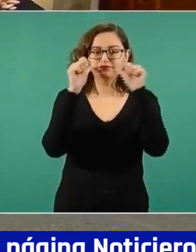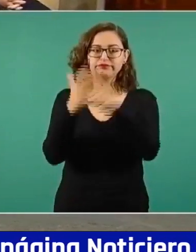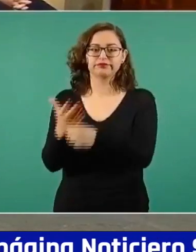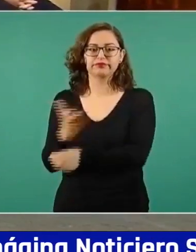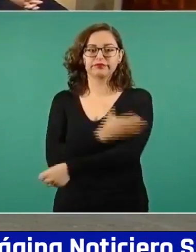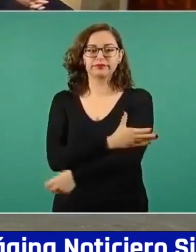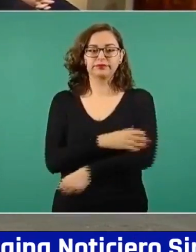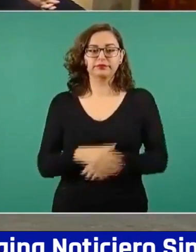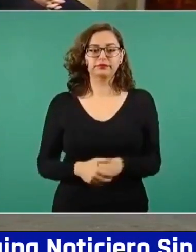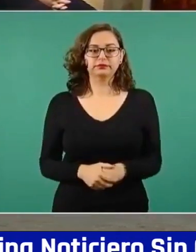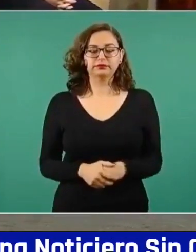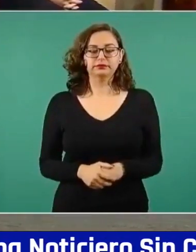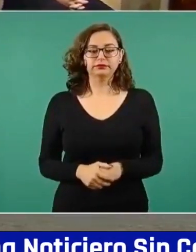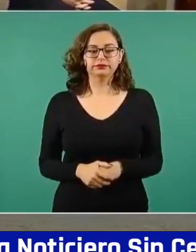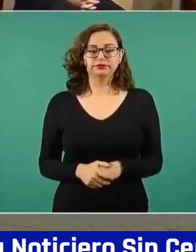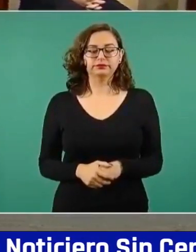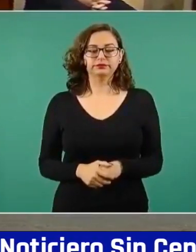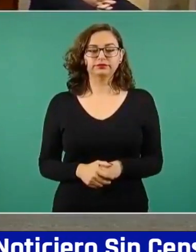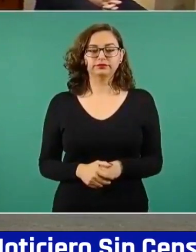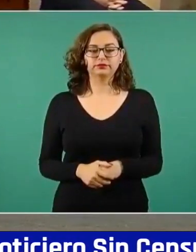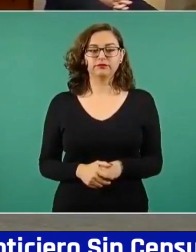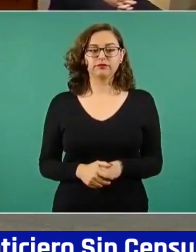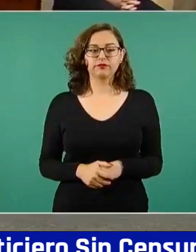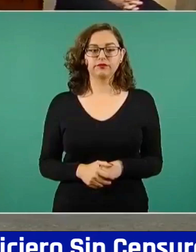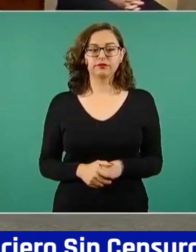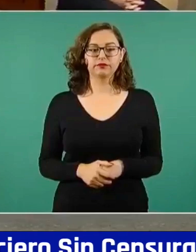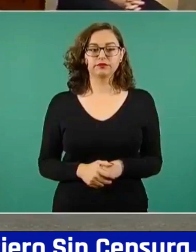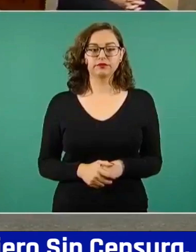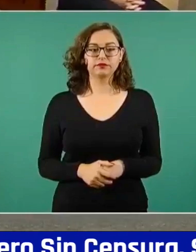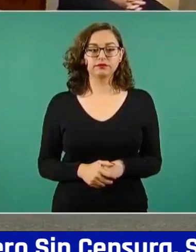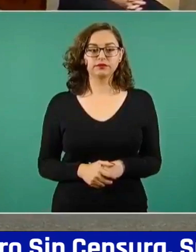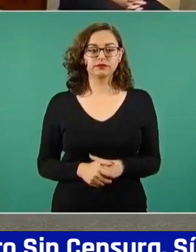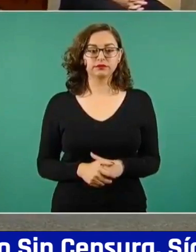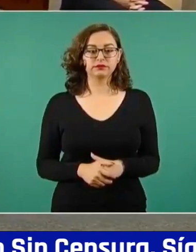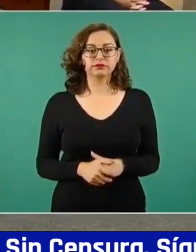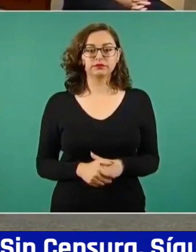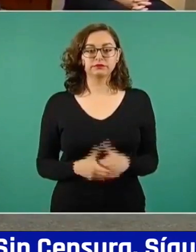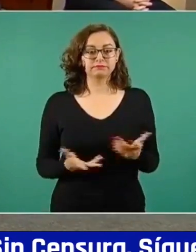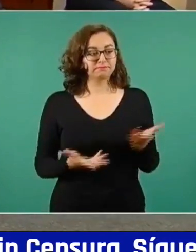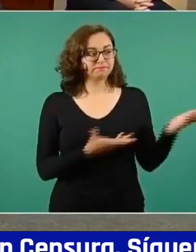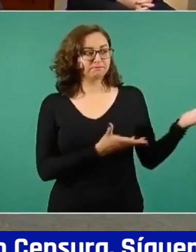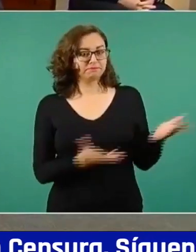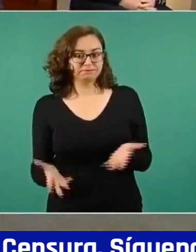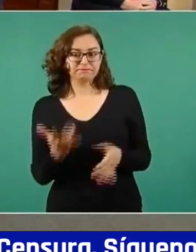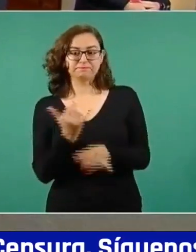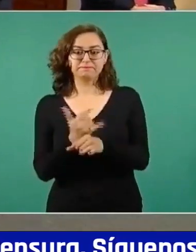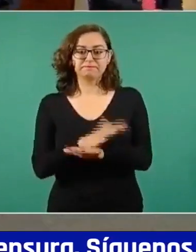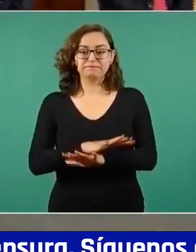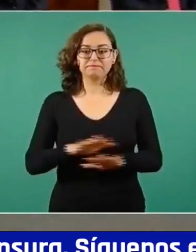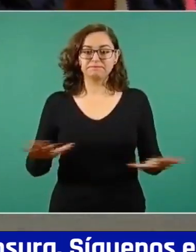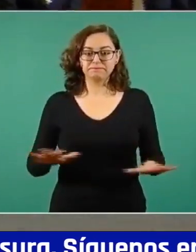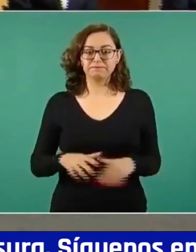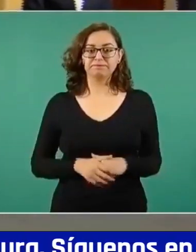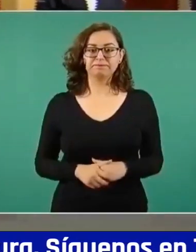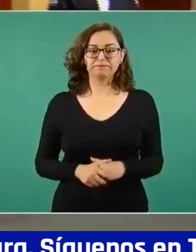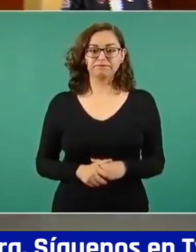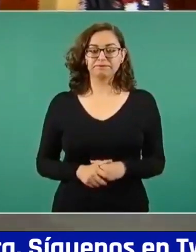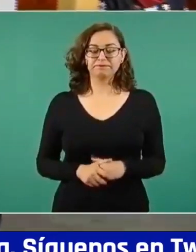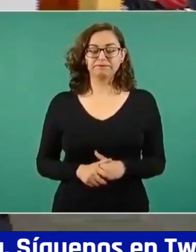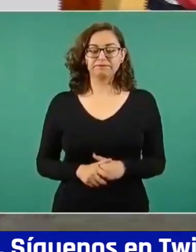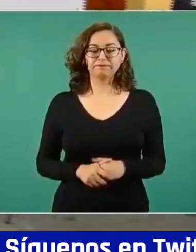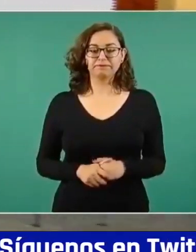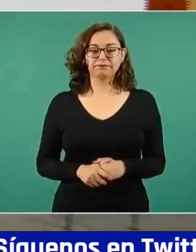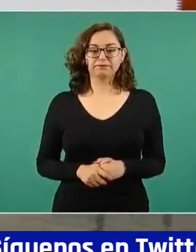que nos informen, si te parece, presidente.